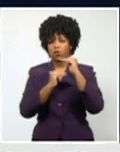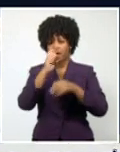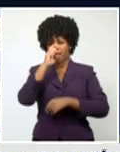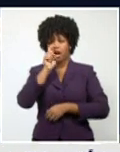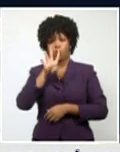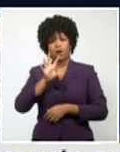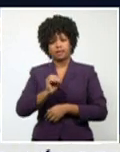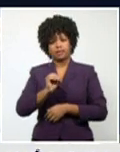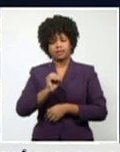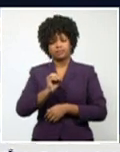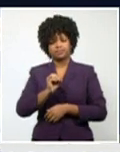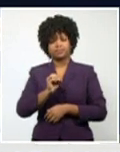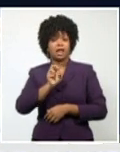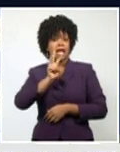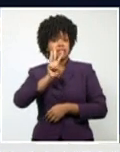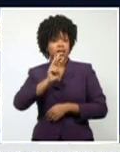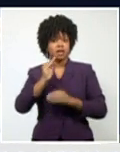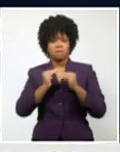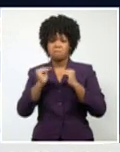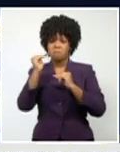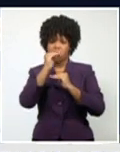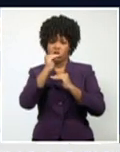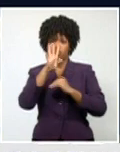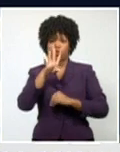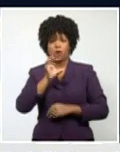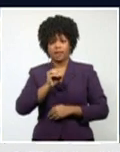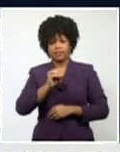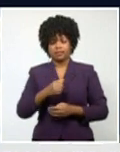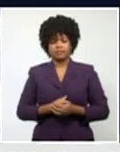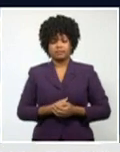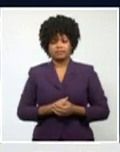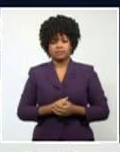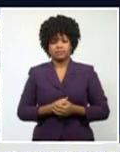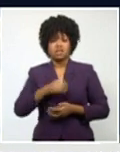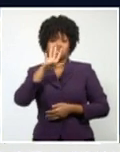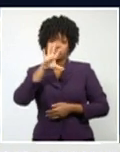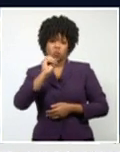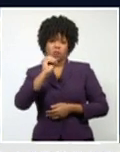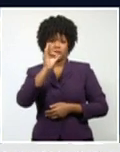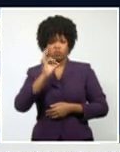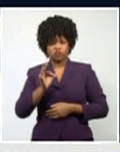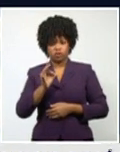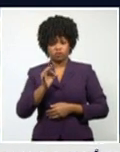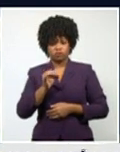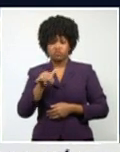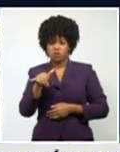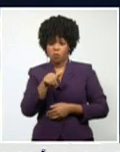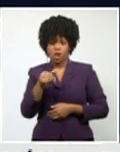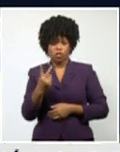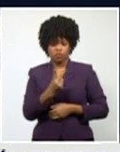son mayores de 40 años, 50 y 50%. Hay que decir que